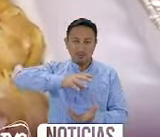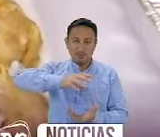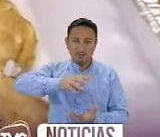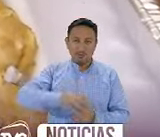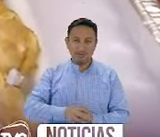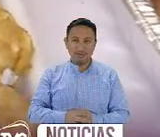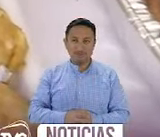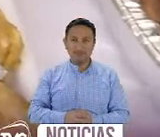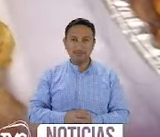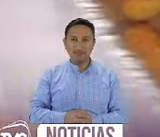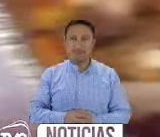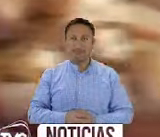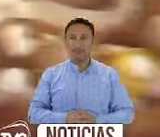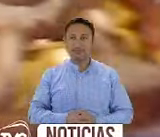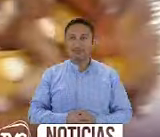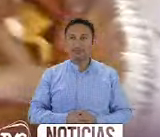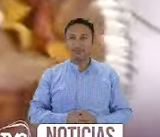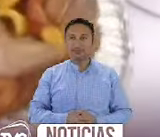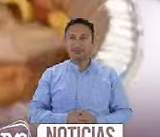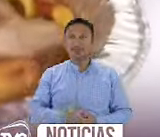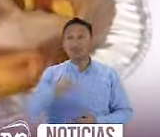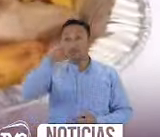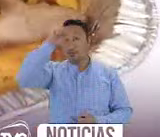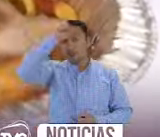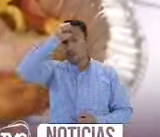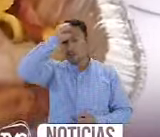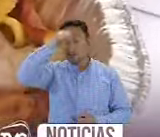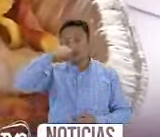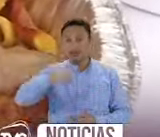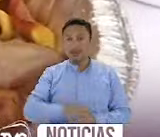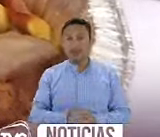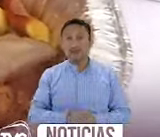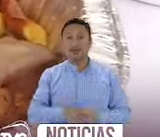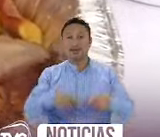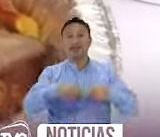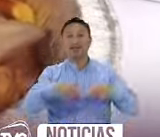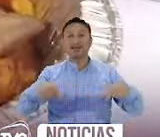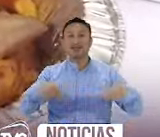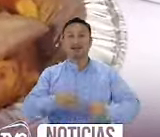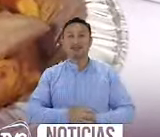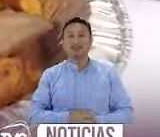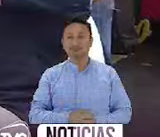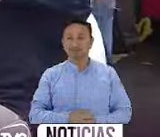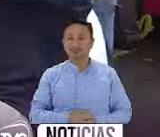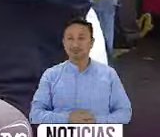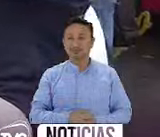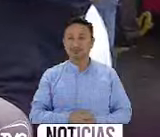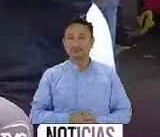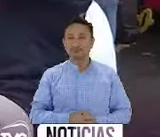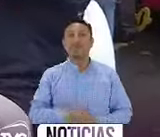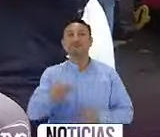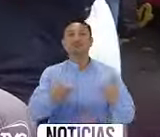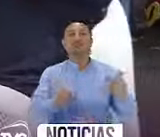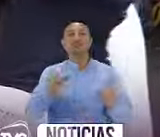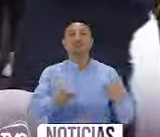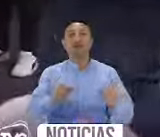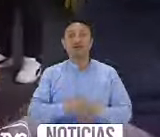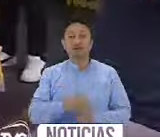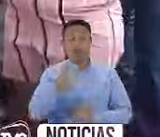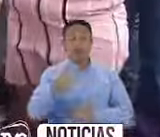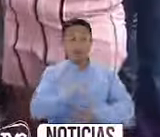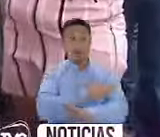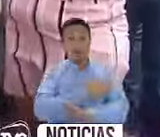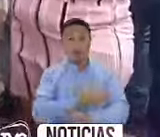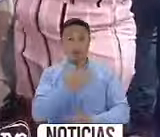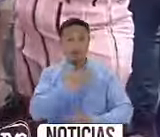cantón. La rica fritada acompañada de su maduro, chifle y mote. Los asistentes disfrutaron de la música que los puso